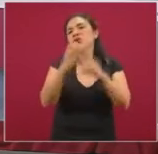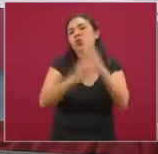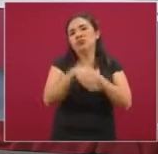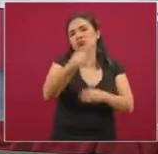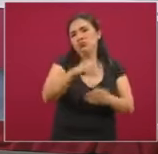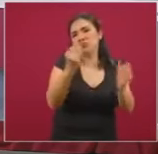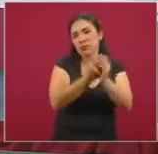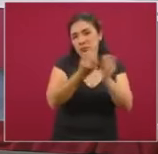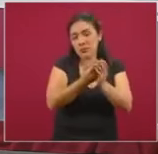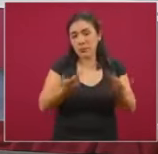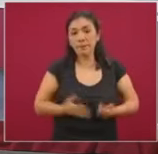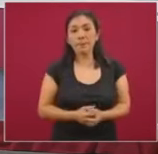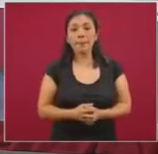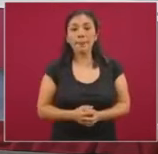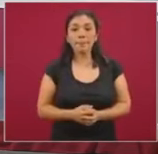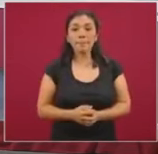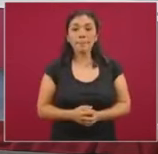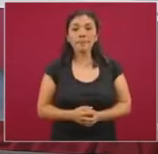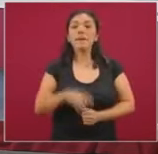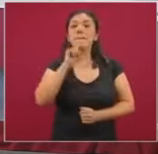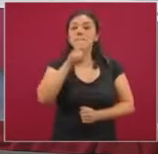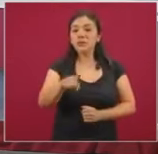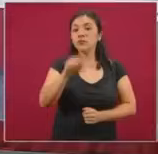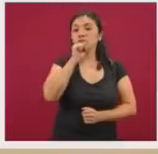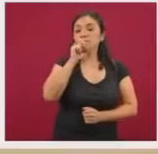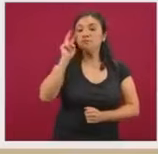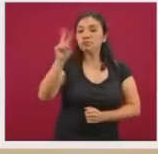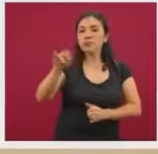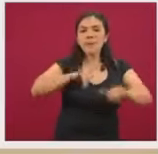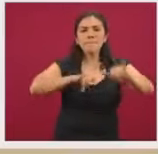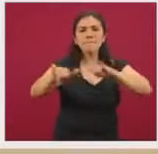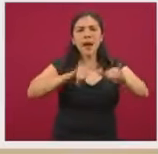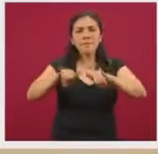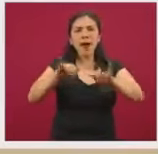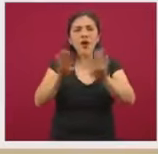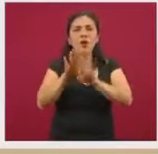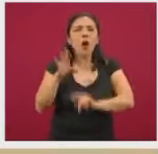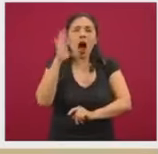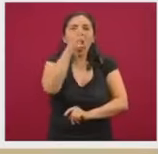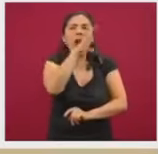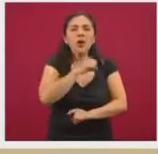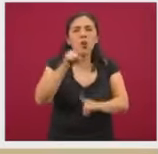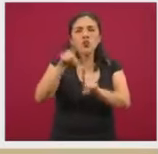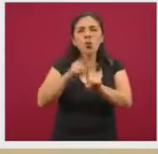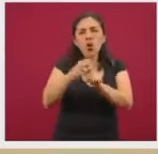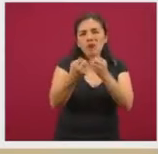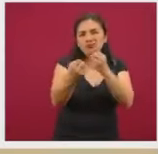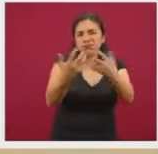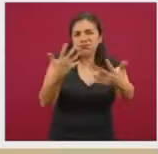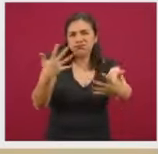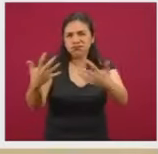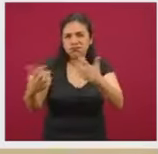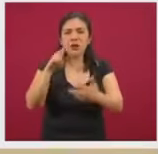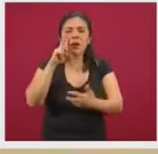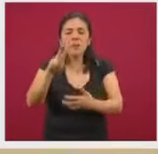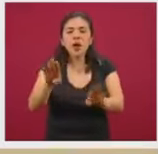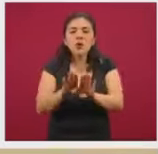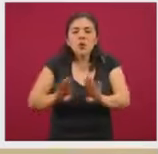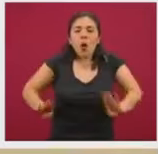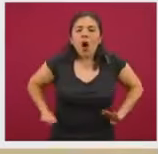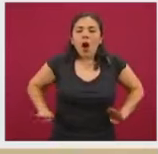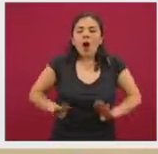explicaciones. Y también en el boletín van a encontrar este mapa de calor, que de manera gráfica podemos comparar la evolución